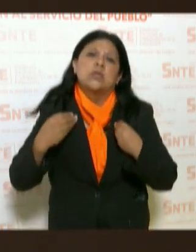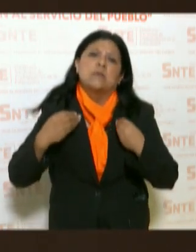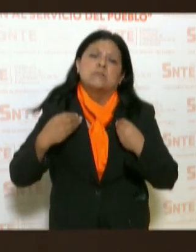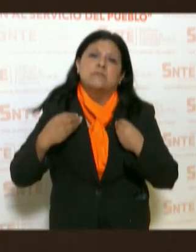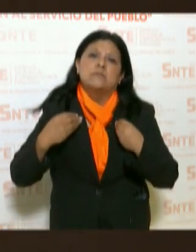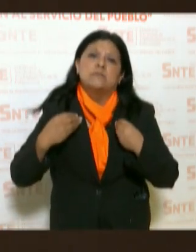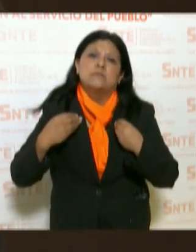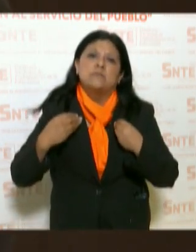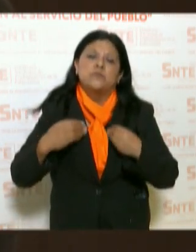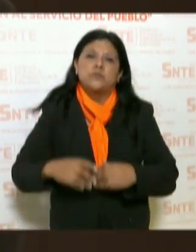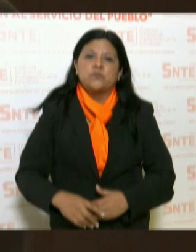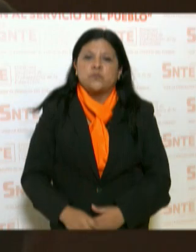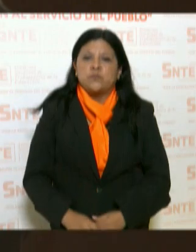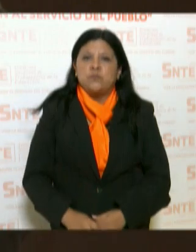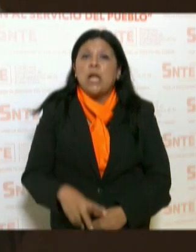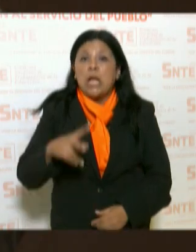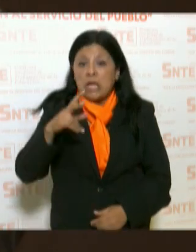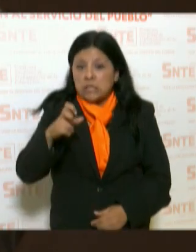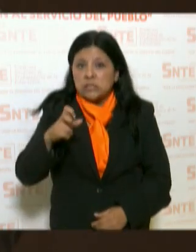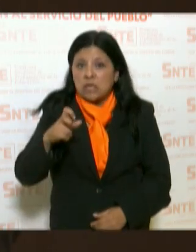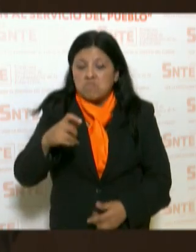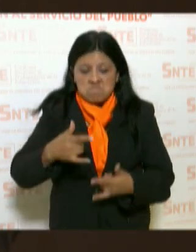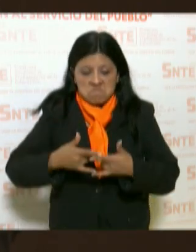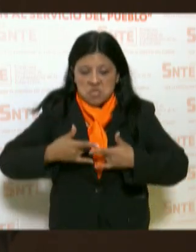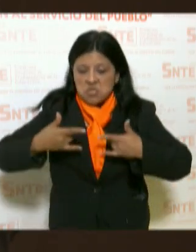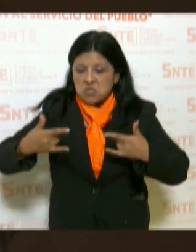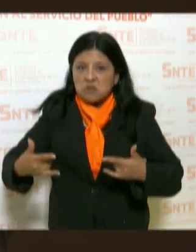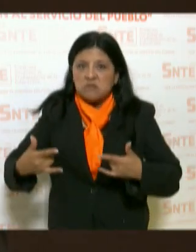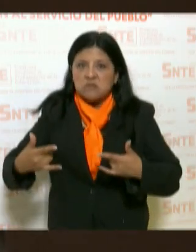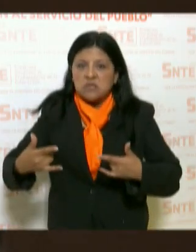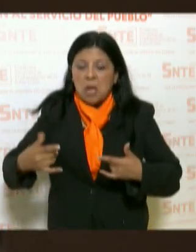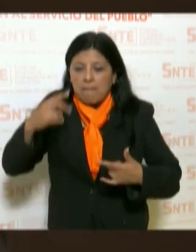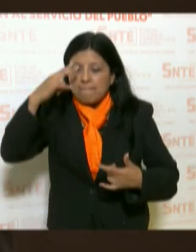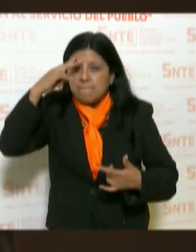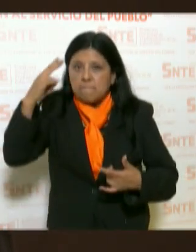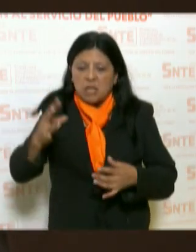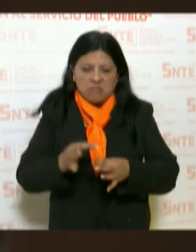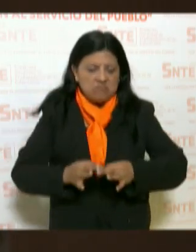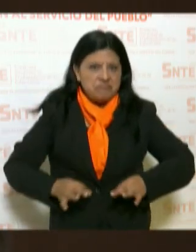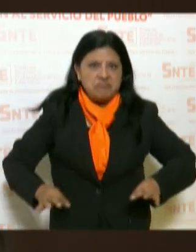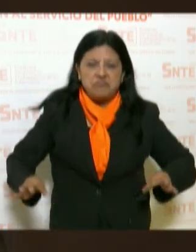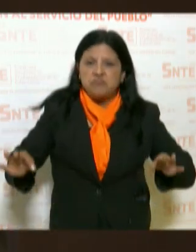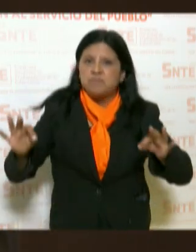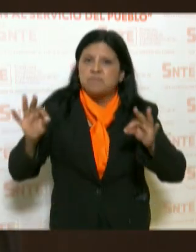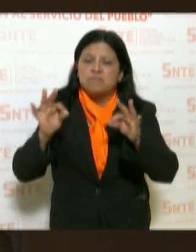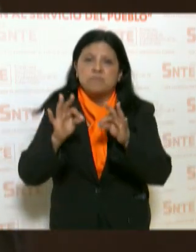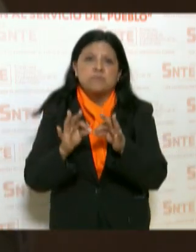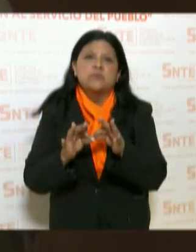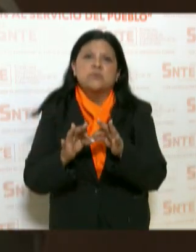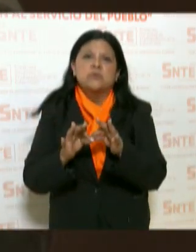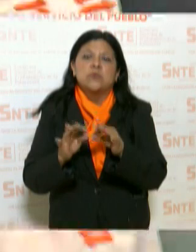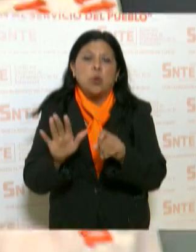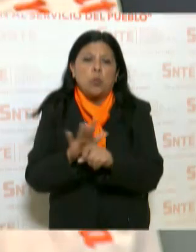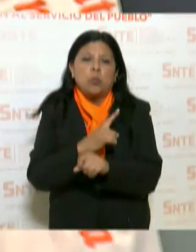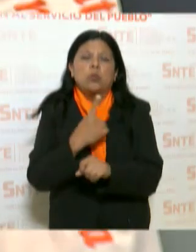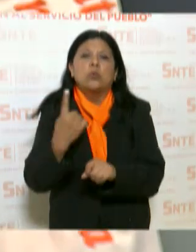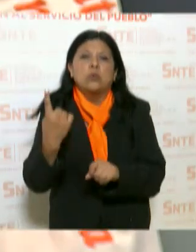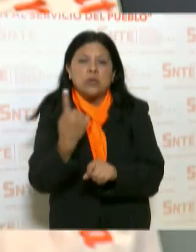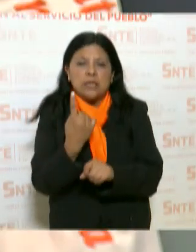Fue un momento importantísimo, porque se crearon